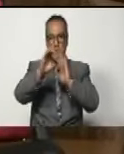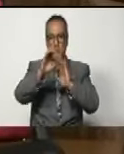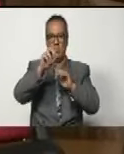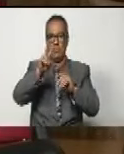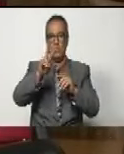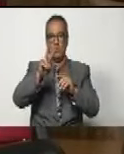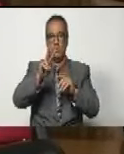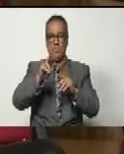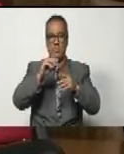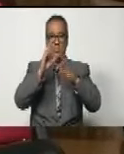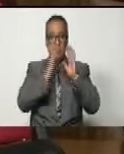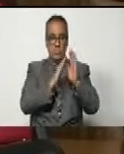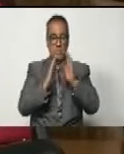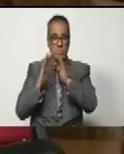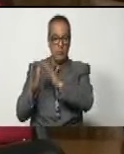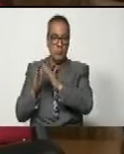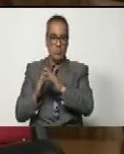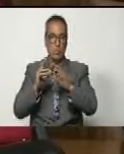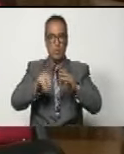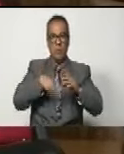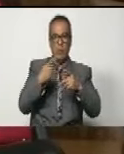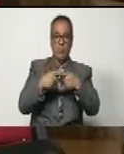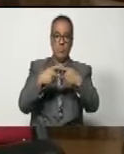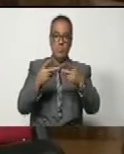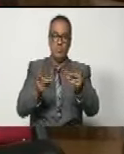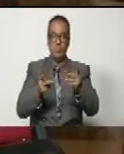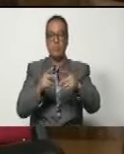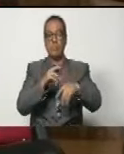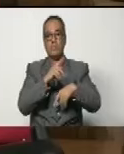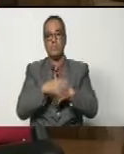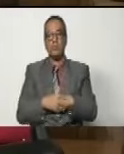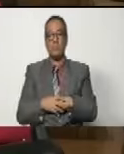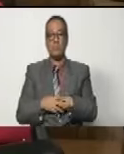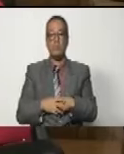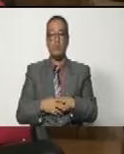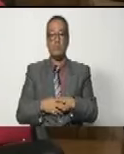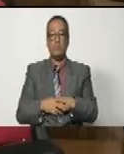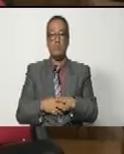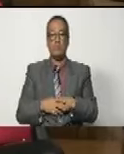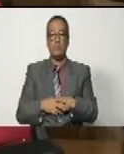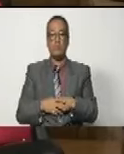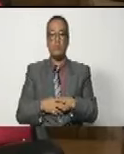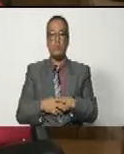2, de las organizaciones del poder popular. Es todo, ciudadano presidente.